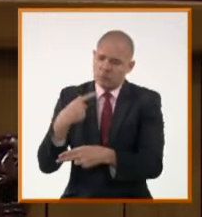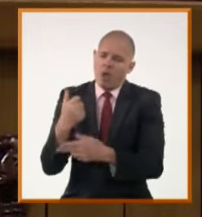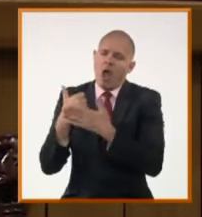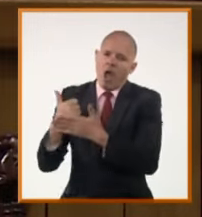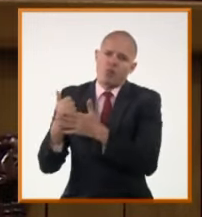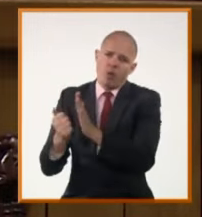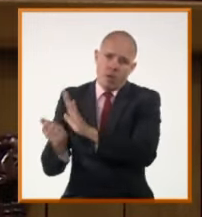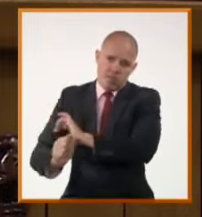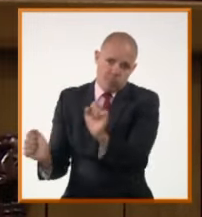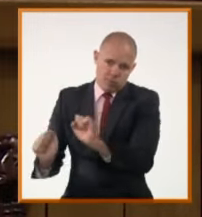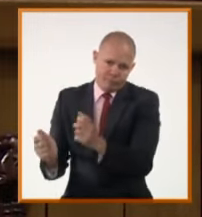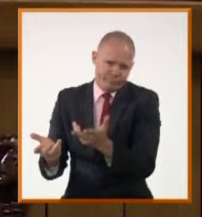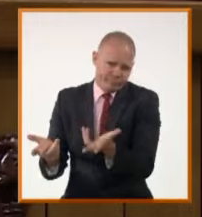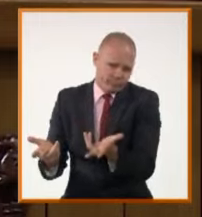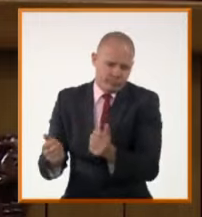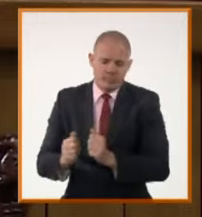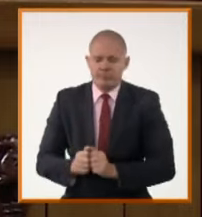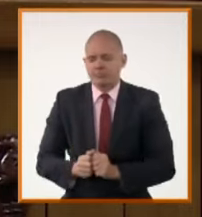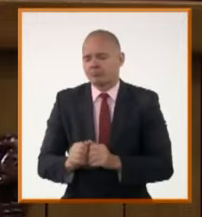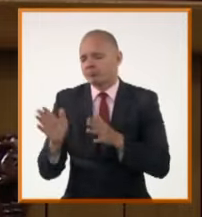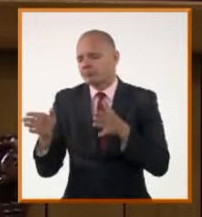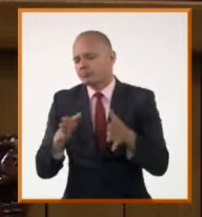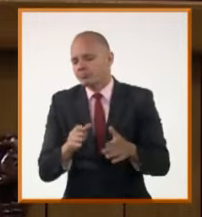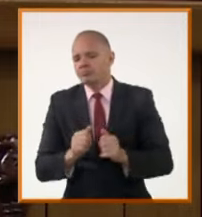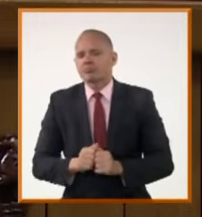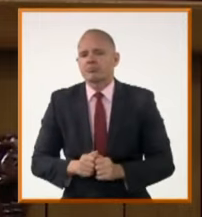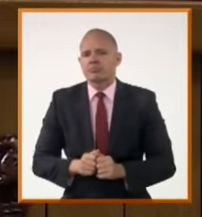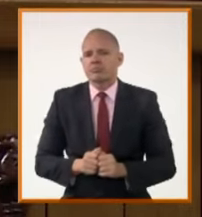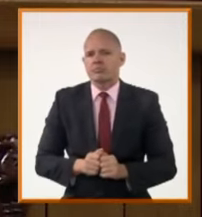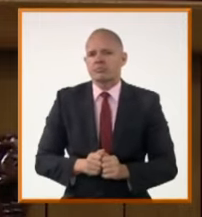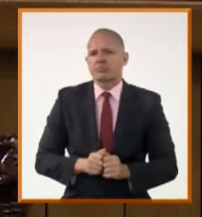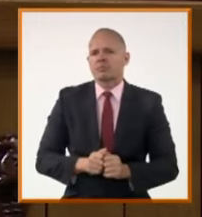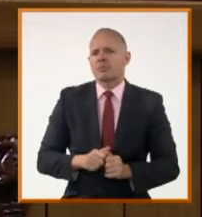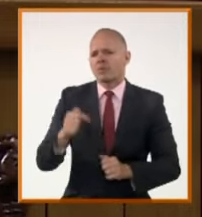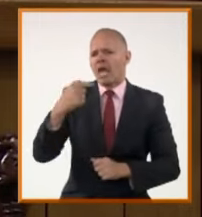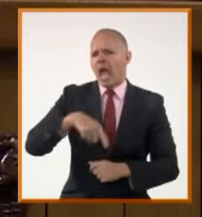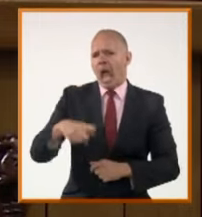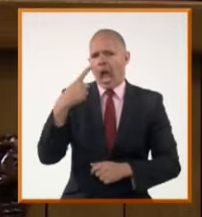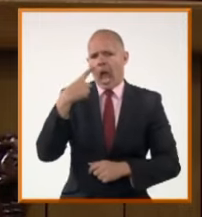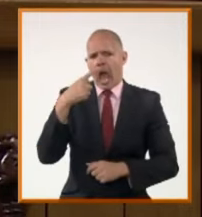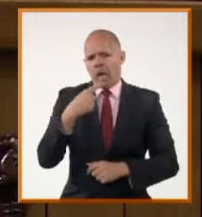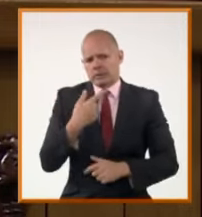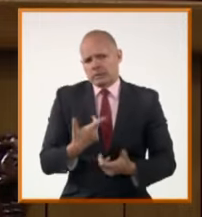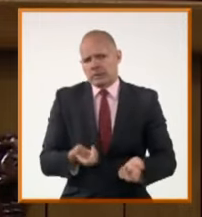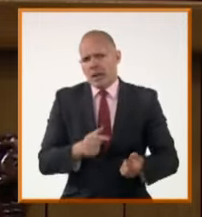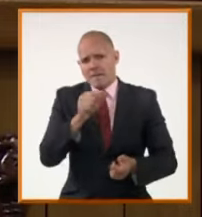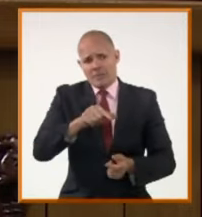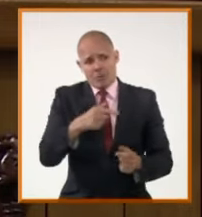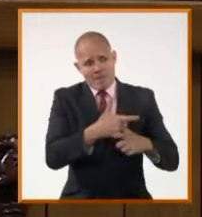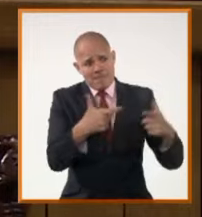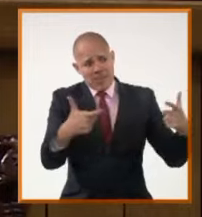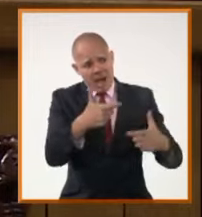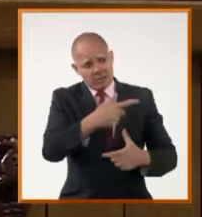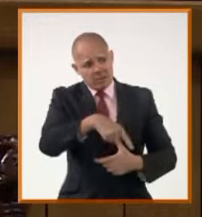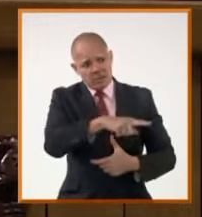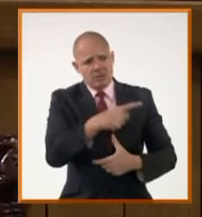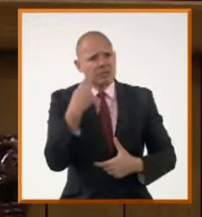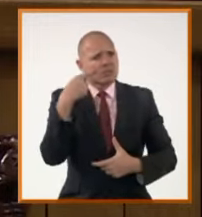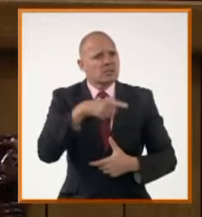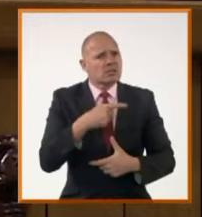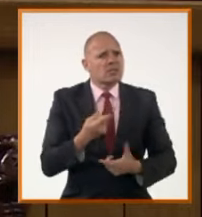en importaciones desde el exterior se hacen sin saber cuál es el origen de ese fondo. Nosotros tenemos que proteger